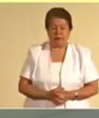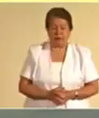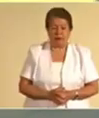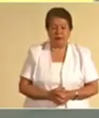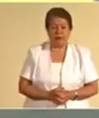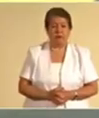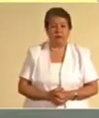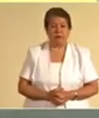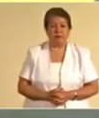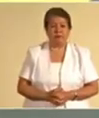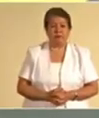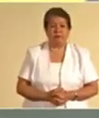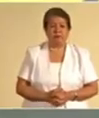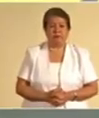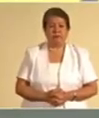Bueno.